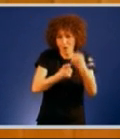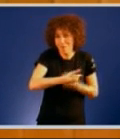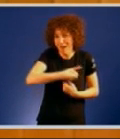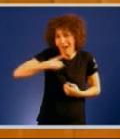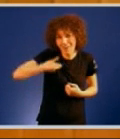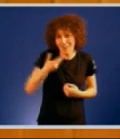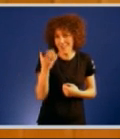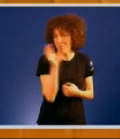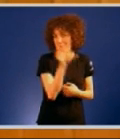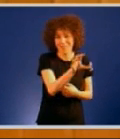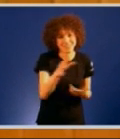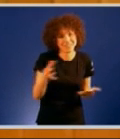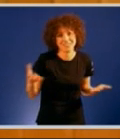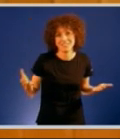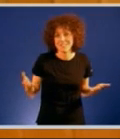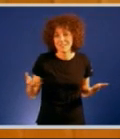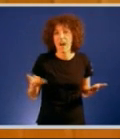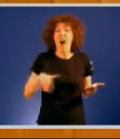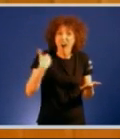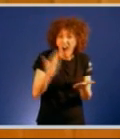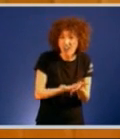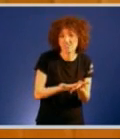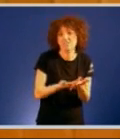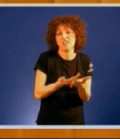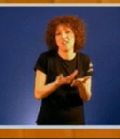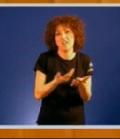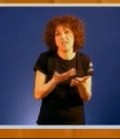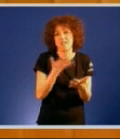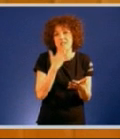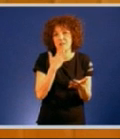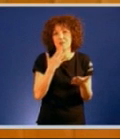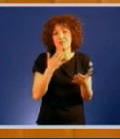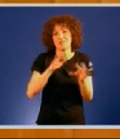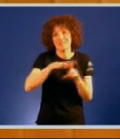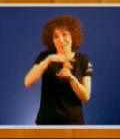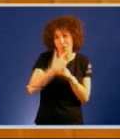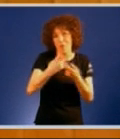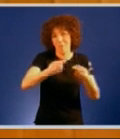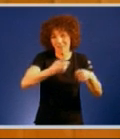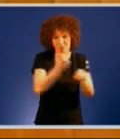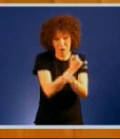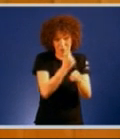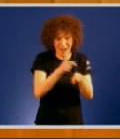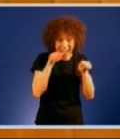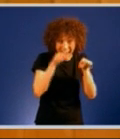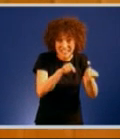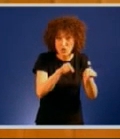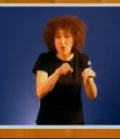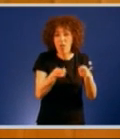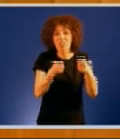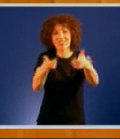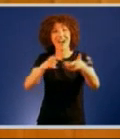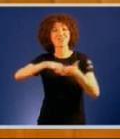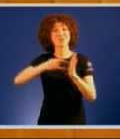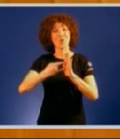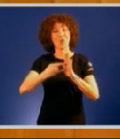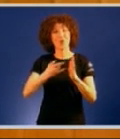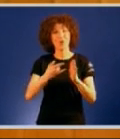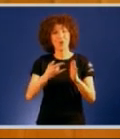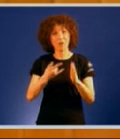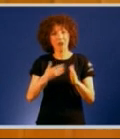incluidas las que se fijen referencia, por ejemplo, a cómo está o mercado laboral. Esto no vaya a poner, no vaya a solventar